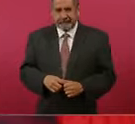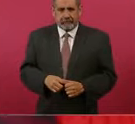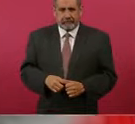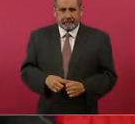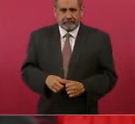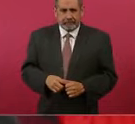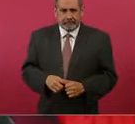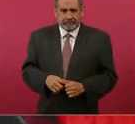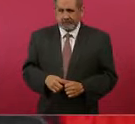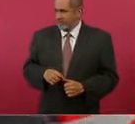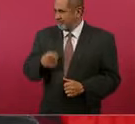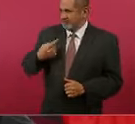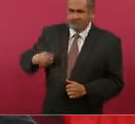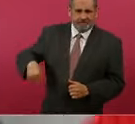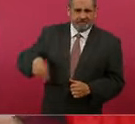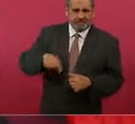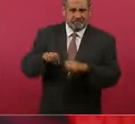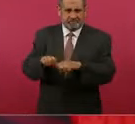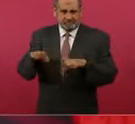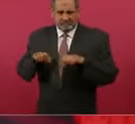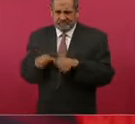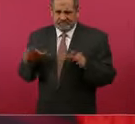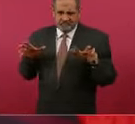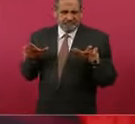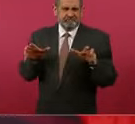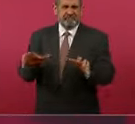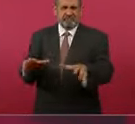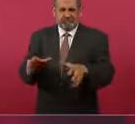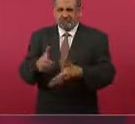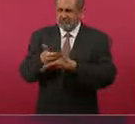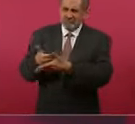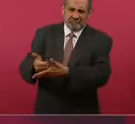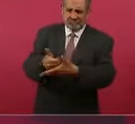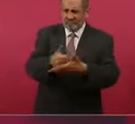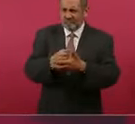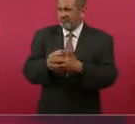no, somos un equipo,